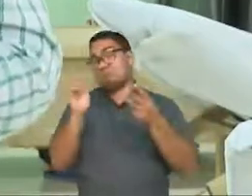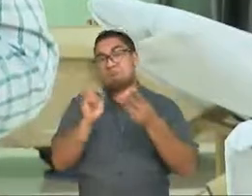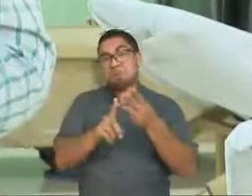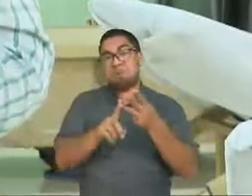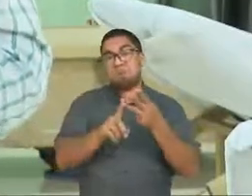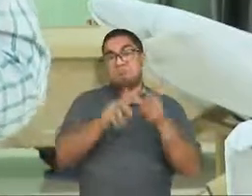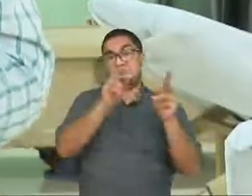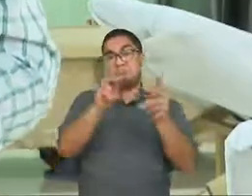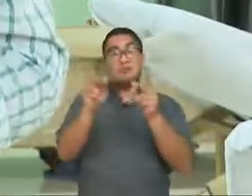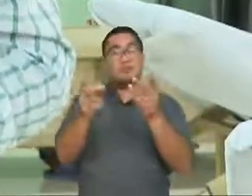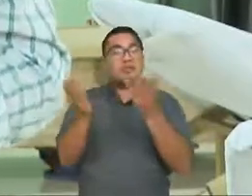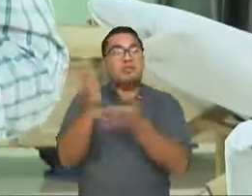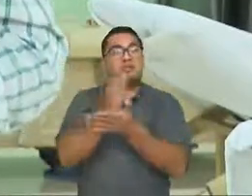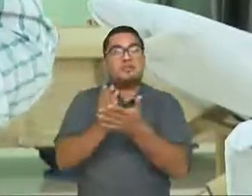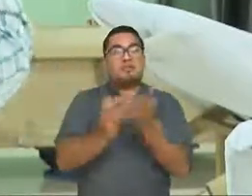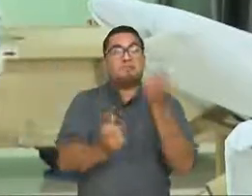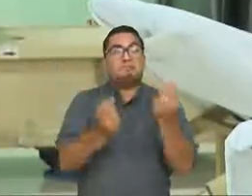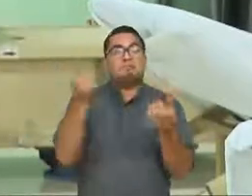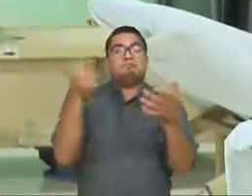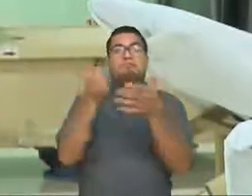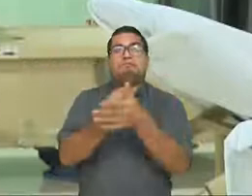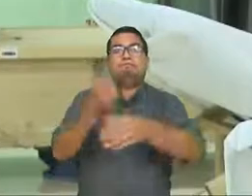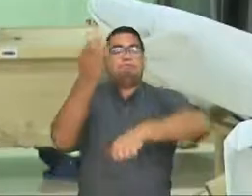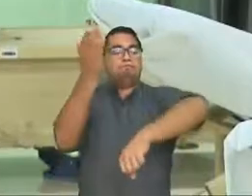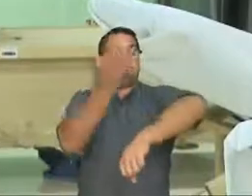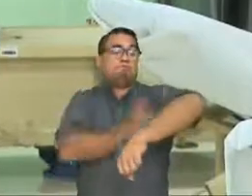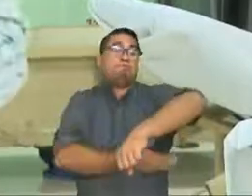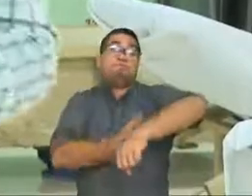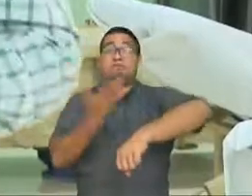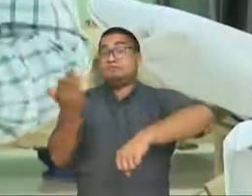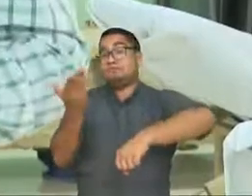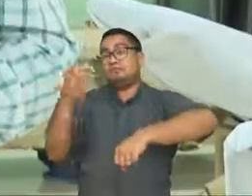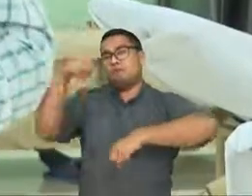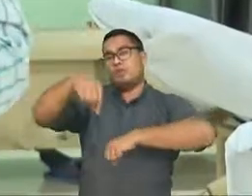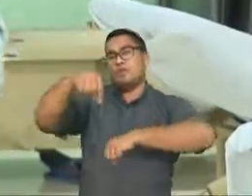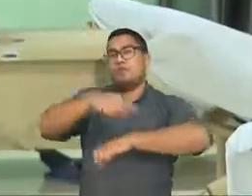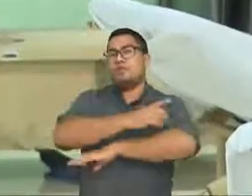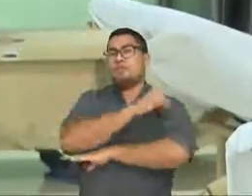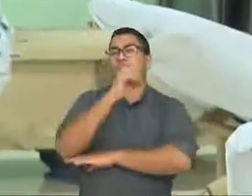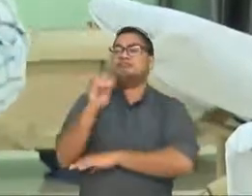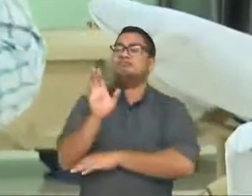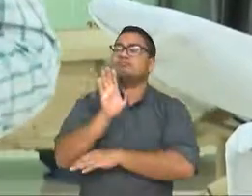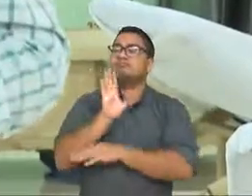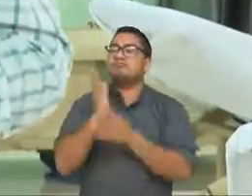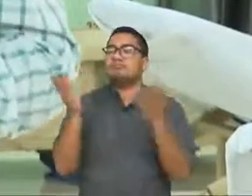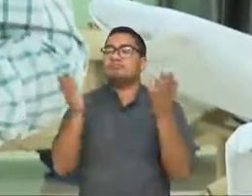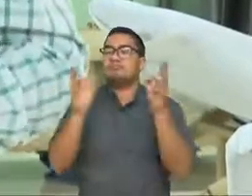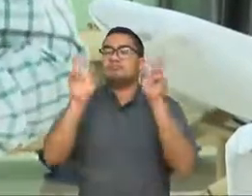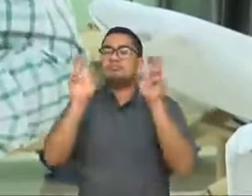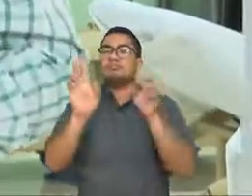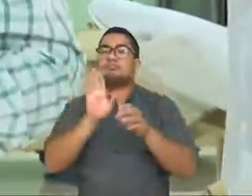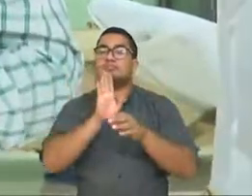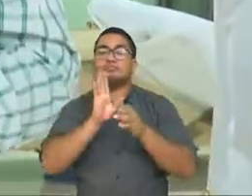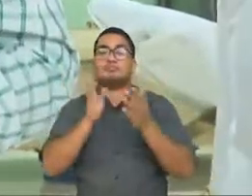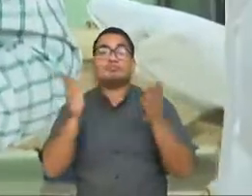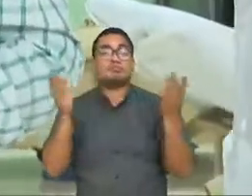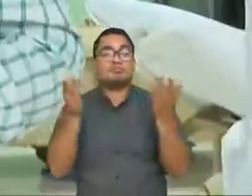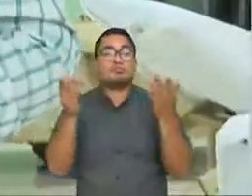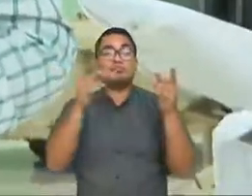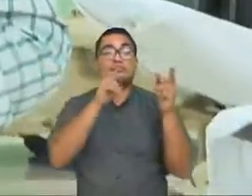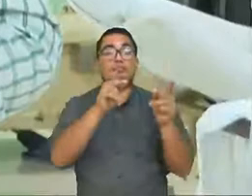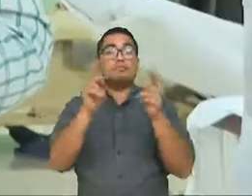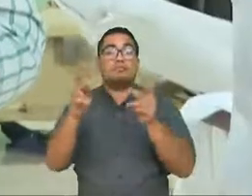sus miembros por un accidente de tránsito. El día de hoy precisamente estamos hablando sobre la atención, sobre la rehabilitación que reciben en este